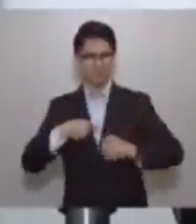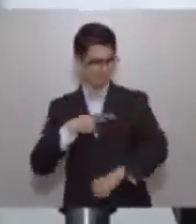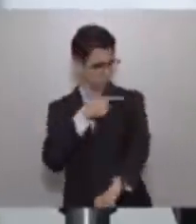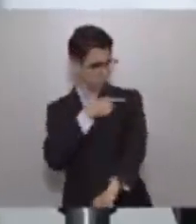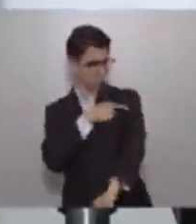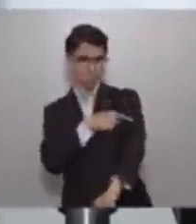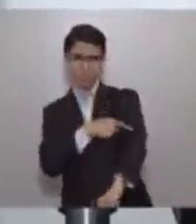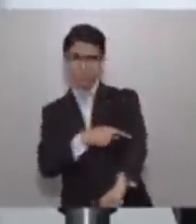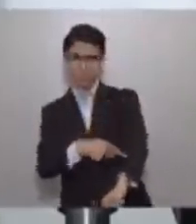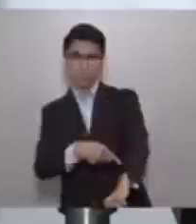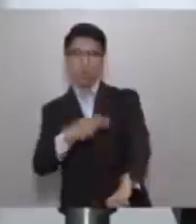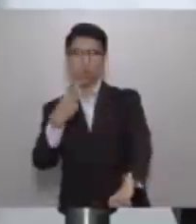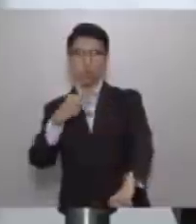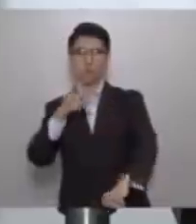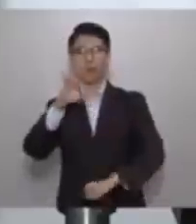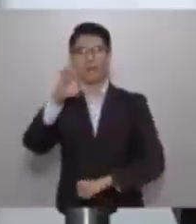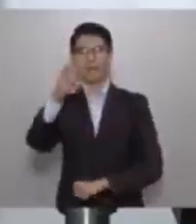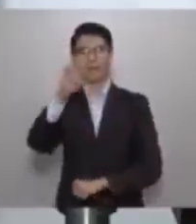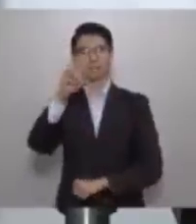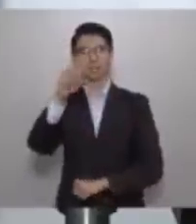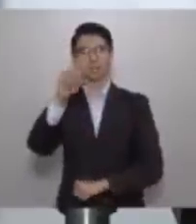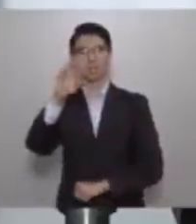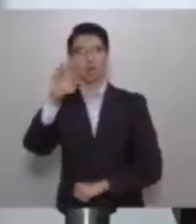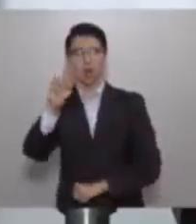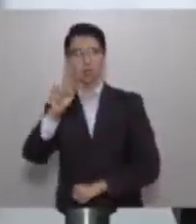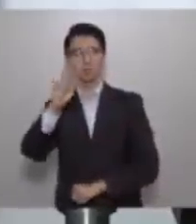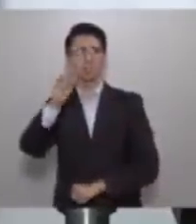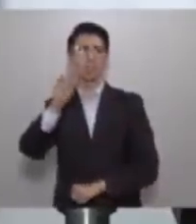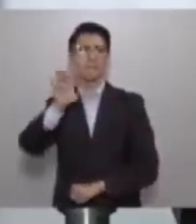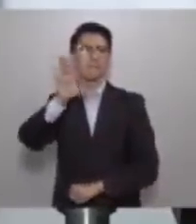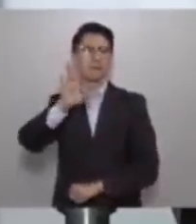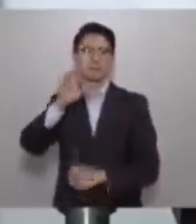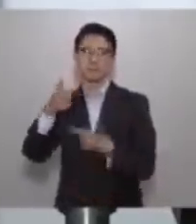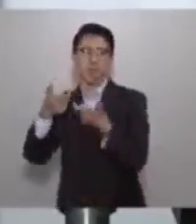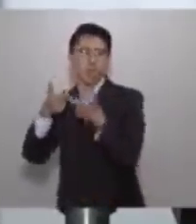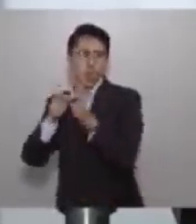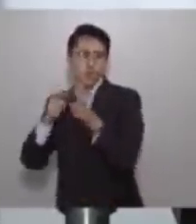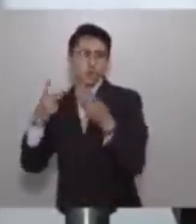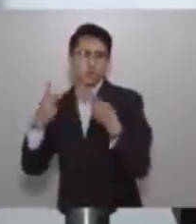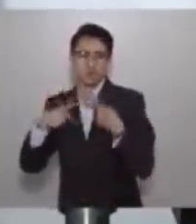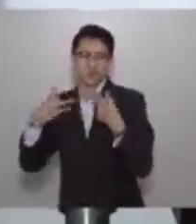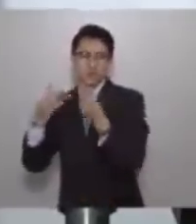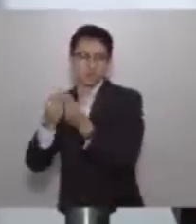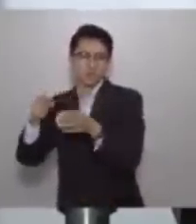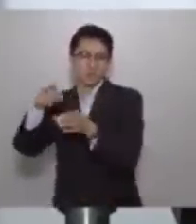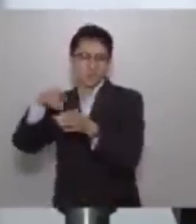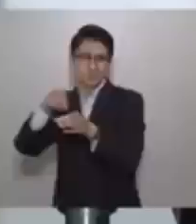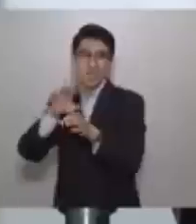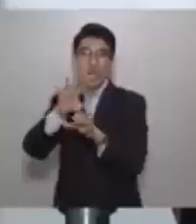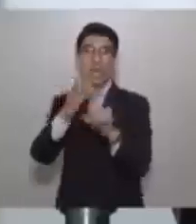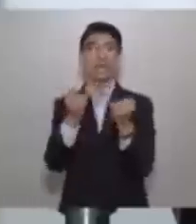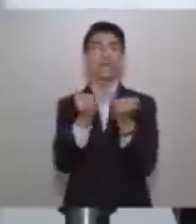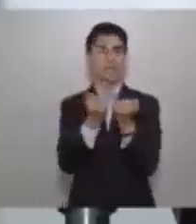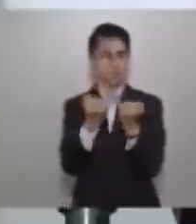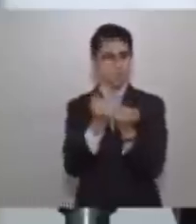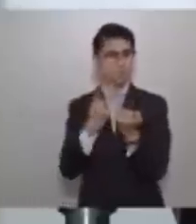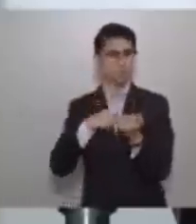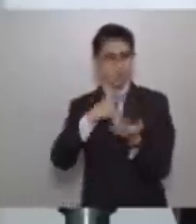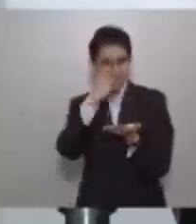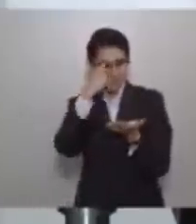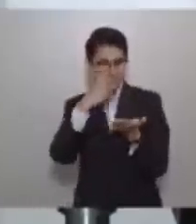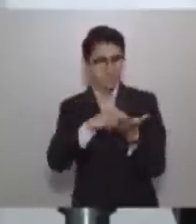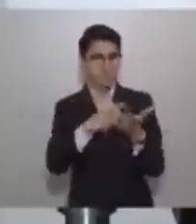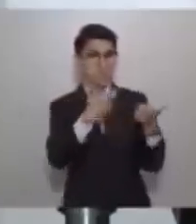comentamos, positivo a las pruebas de rodisonato de sodio y también al consumo de sustancias ilícitas, particularmente cocaína. Muchas gracias. ¿El joven de San Diego